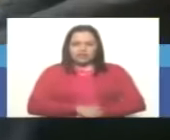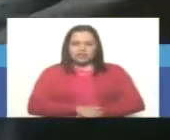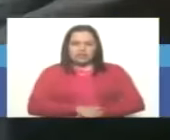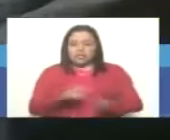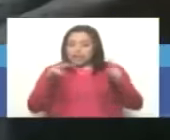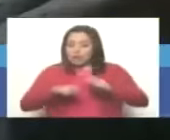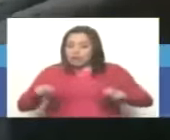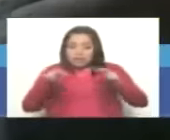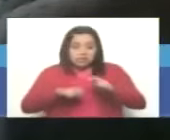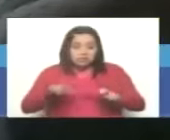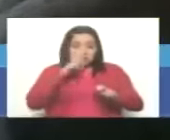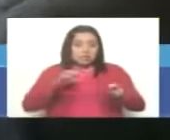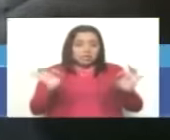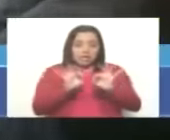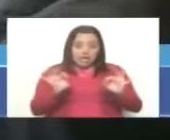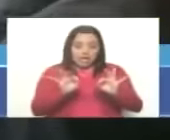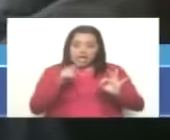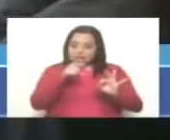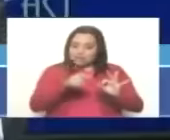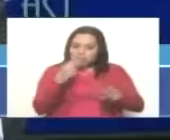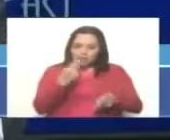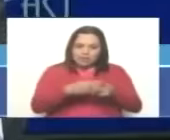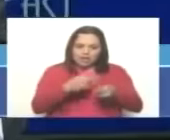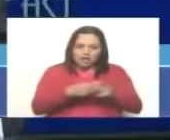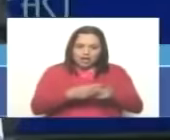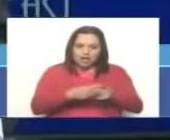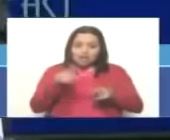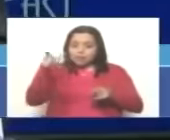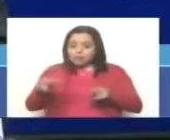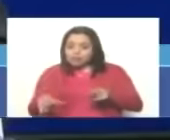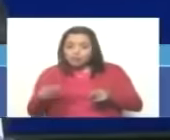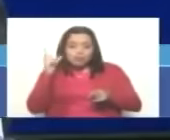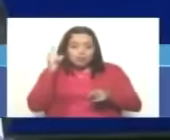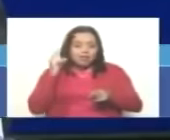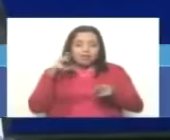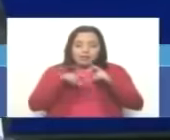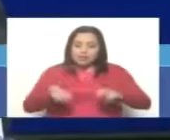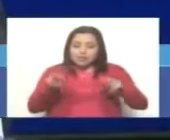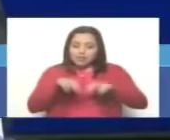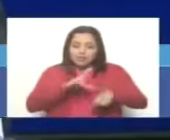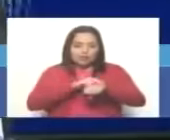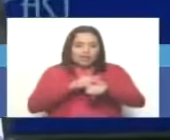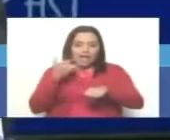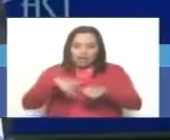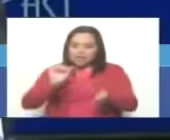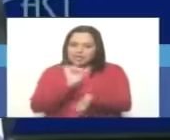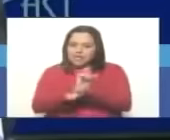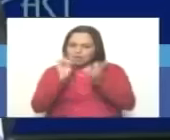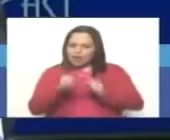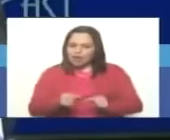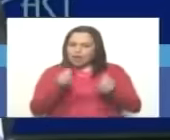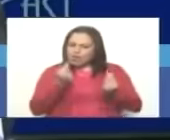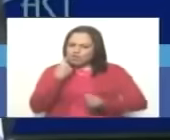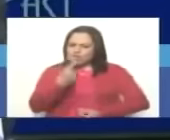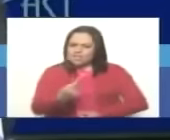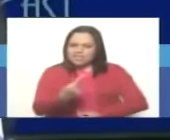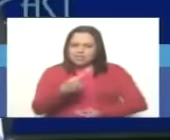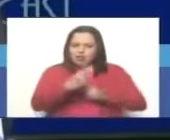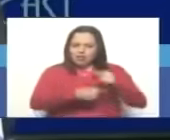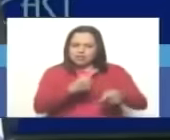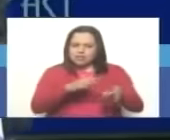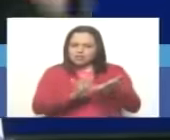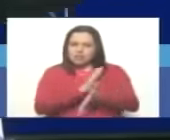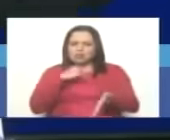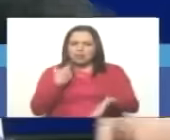autopsia no aparece? Eso fue lo grave, por eso la patóloga está presa. O sea, ¿cómo tú en una autopsia vas a colocar que la causa de la muerte, de, en este